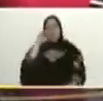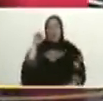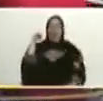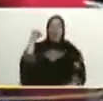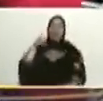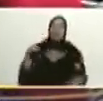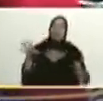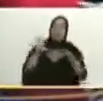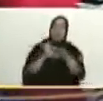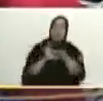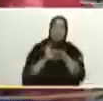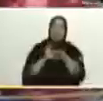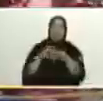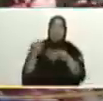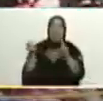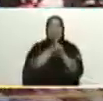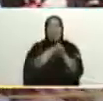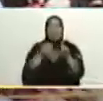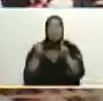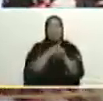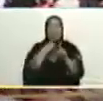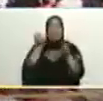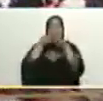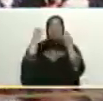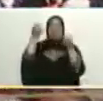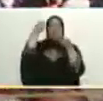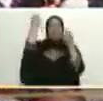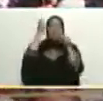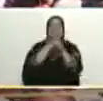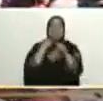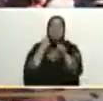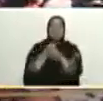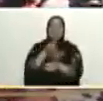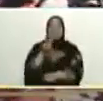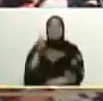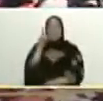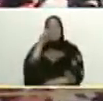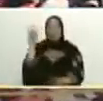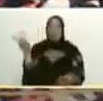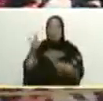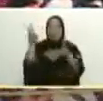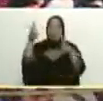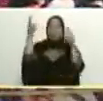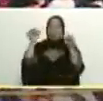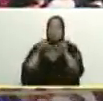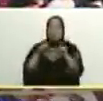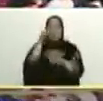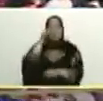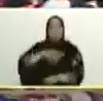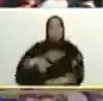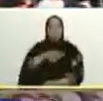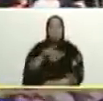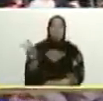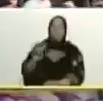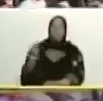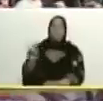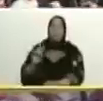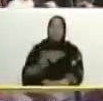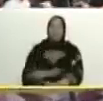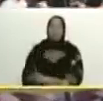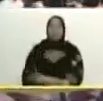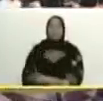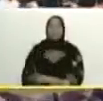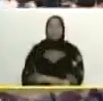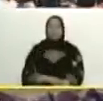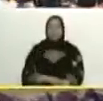de unión, de batalla, de lucha y 21 años de victoria permanente del pueblo de Venezuela.